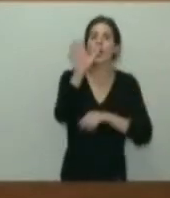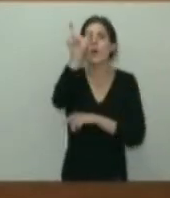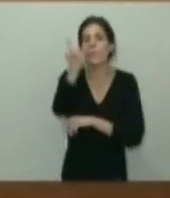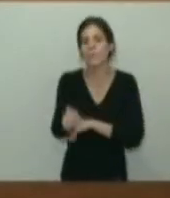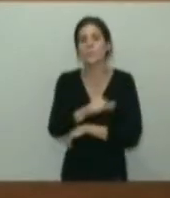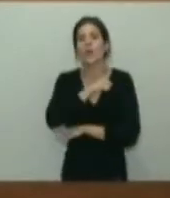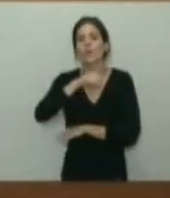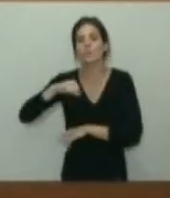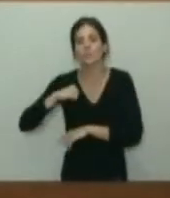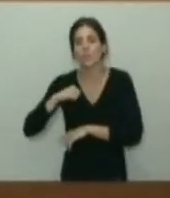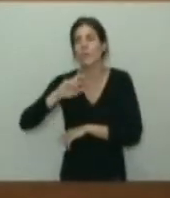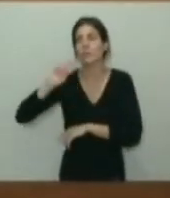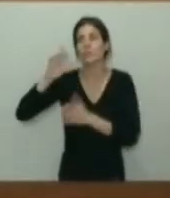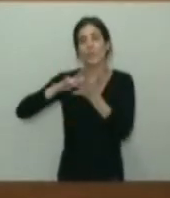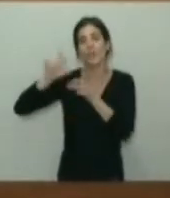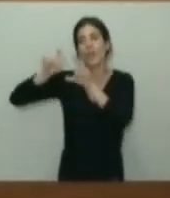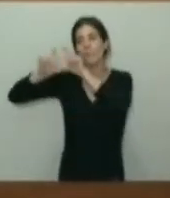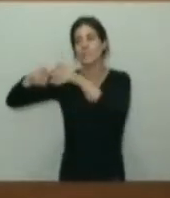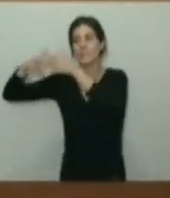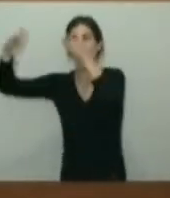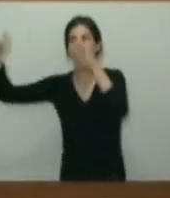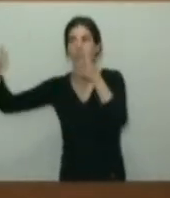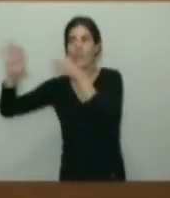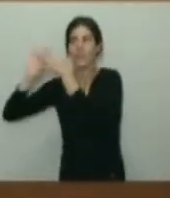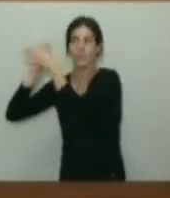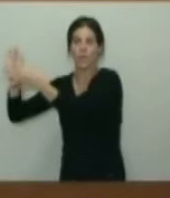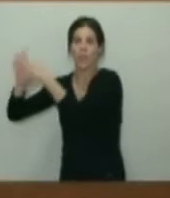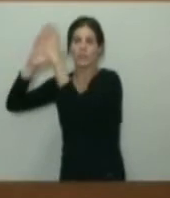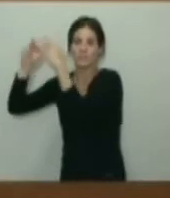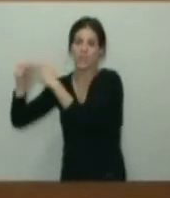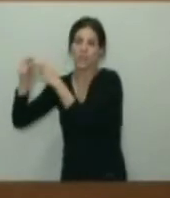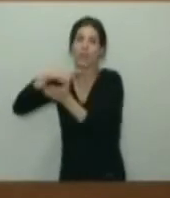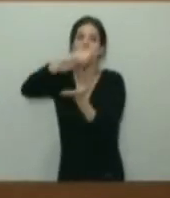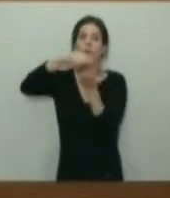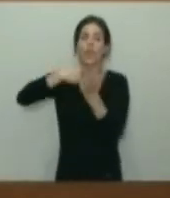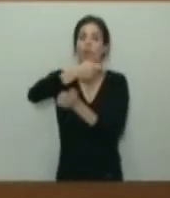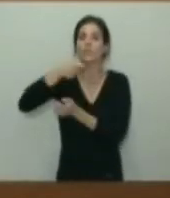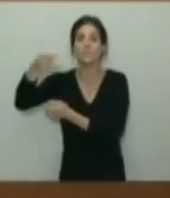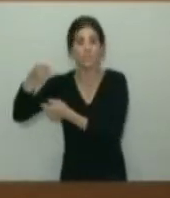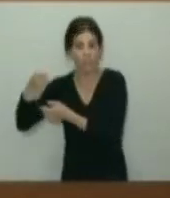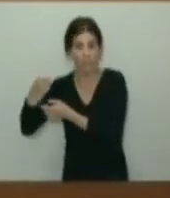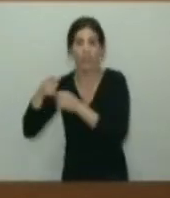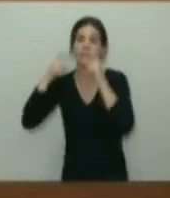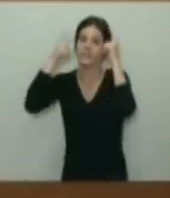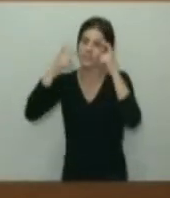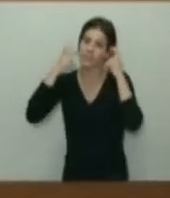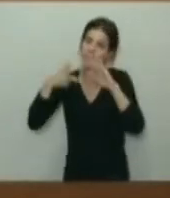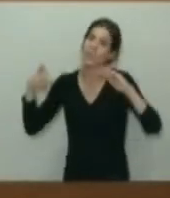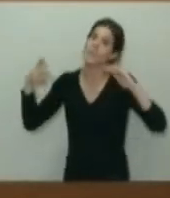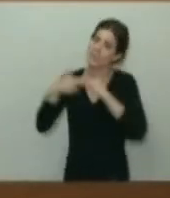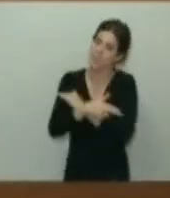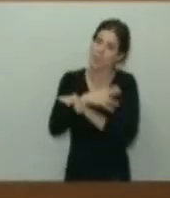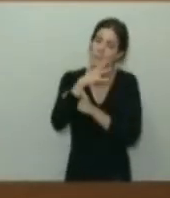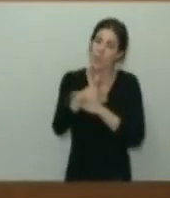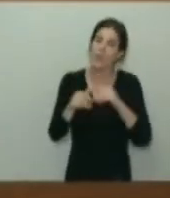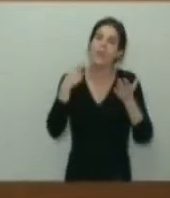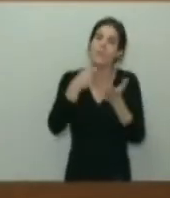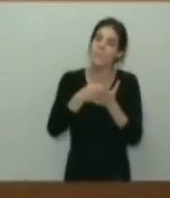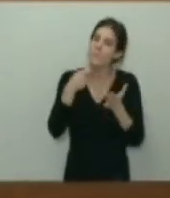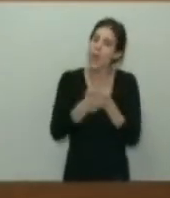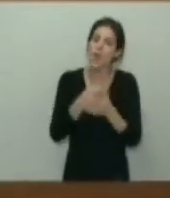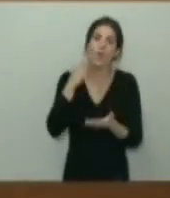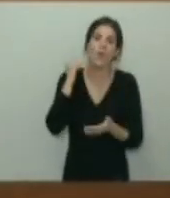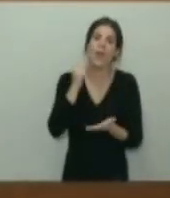empresas grandes que contratan con la Administración, incorporando medidas que faciliten el pago puntual y que garanticen el